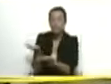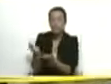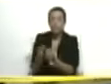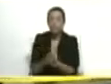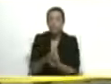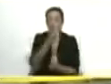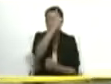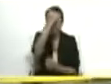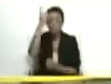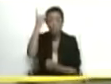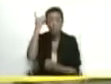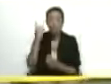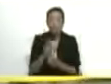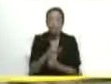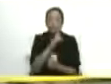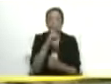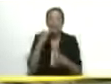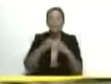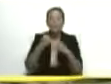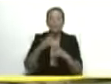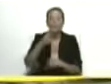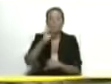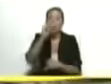Diosdado Cabello Rondón,